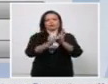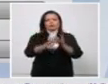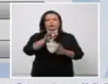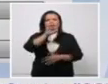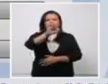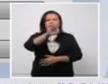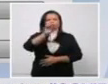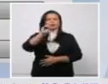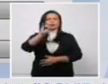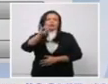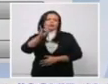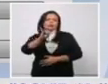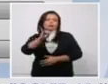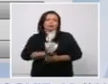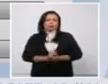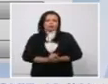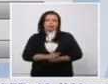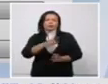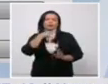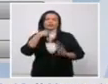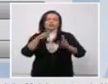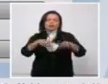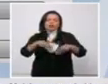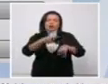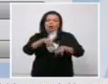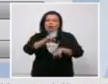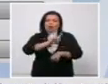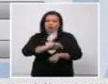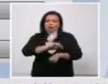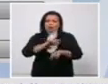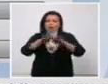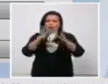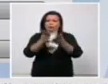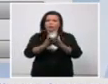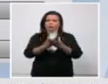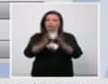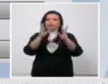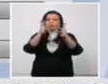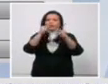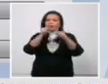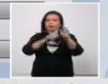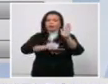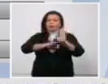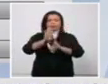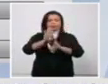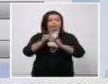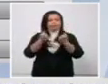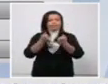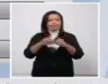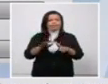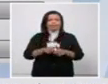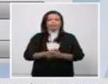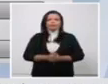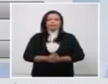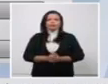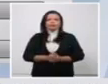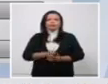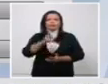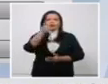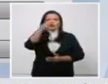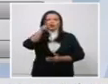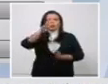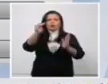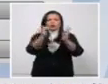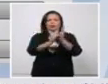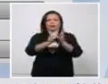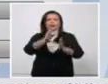25.446.806, y fallecieron ayer también en el mundo una cifra muy elevada de casos. Estamos hablando de